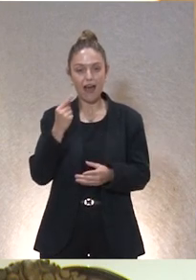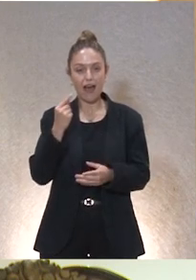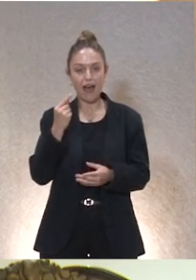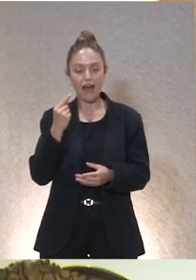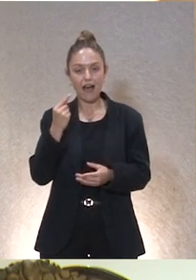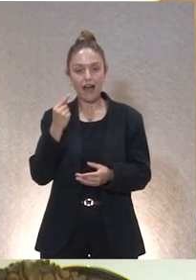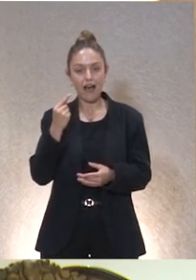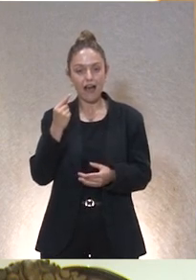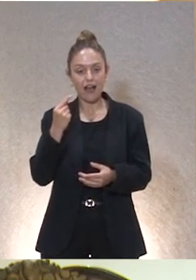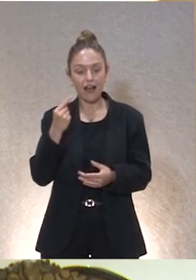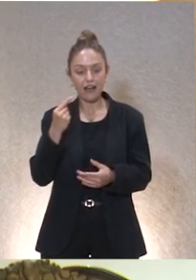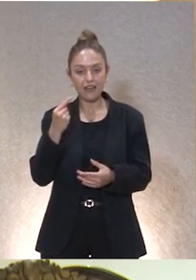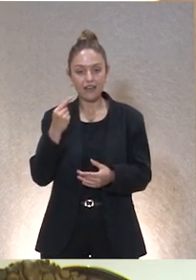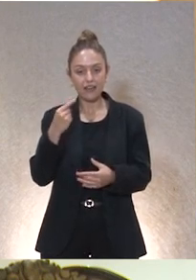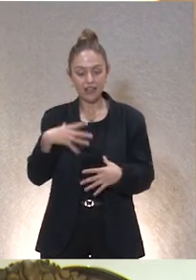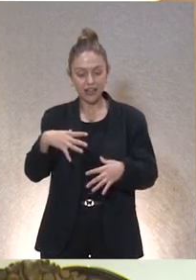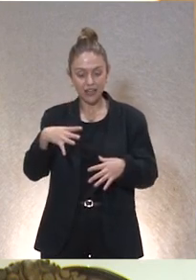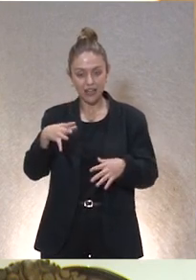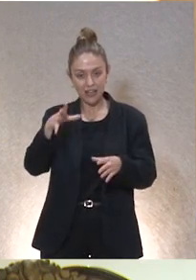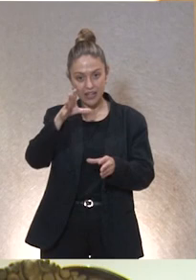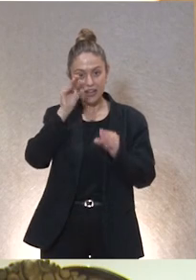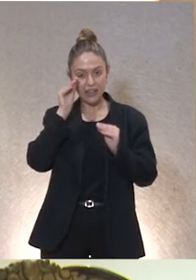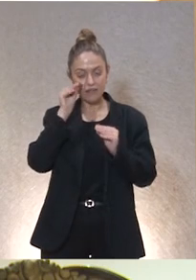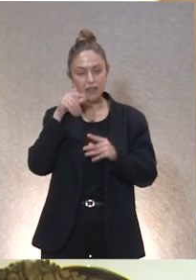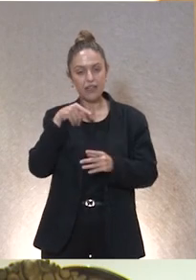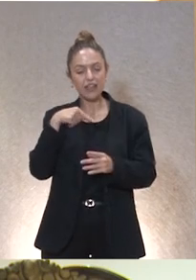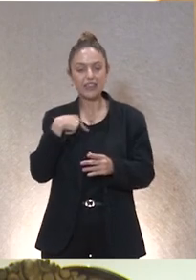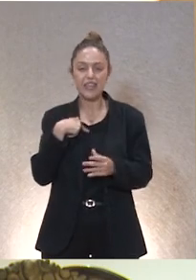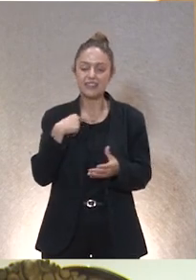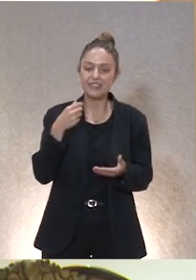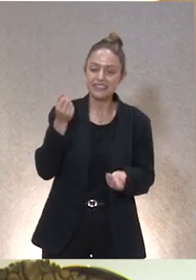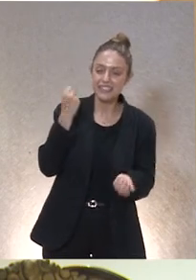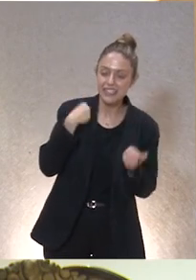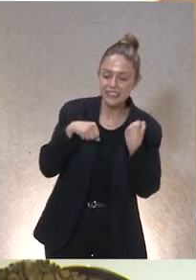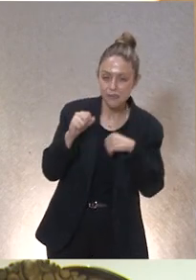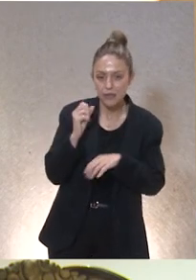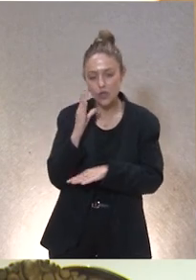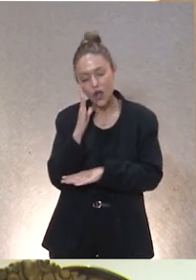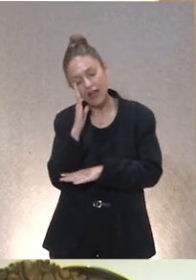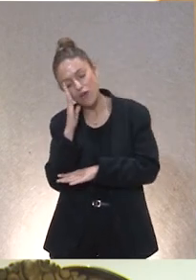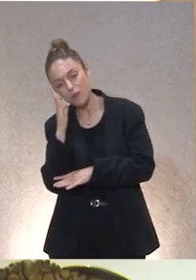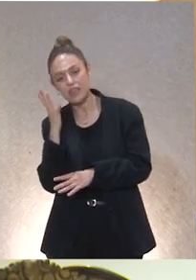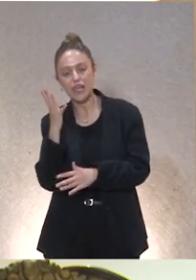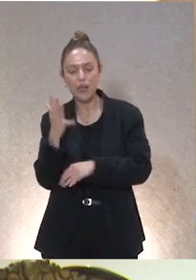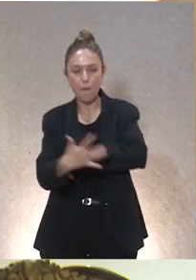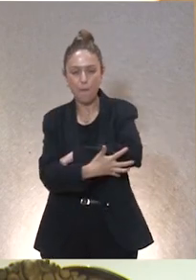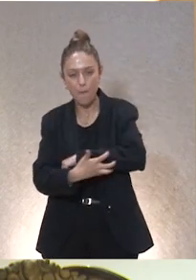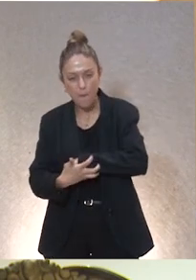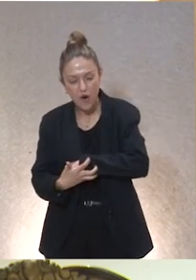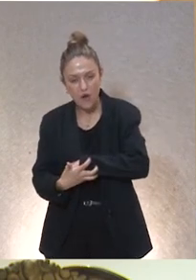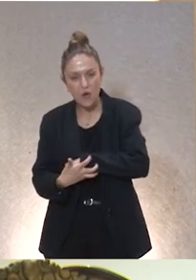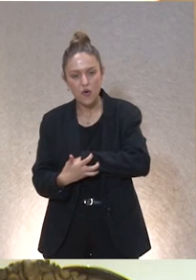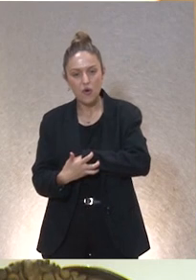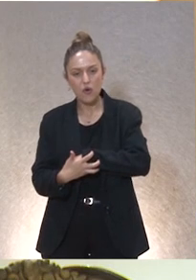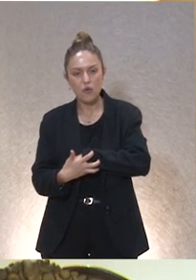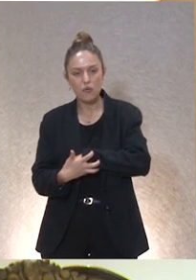han entregado a ese infro treten imiento que entre adormece y empobrece pero que nos nos